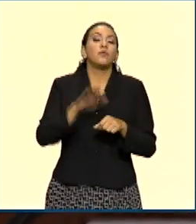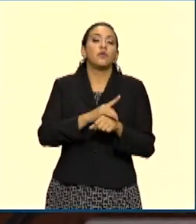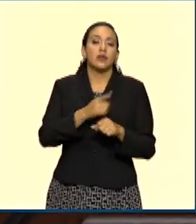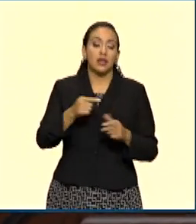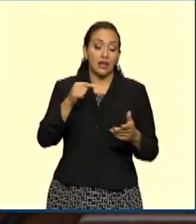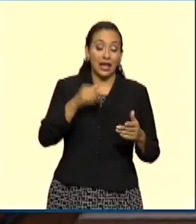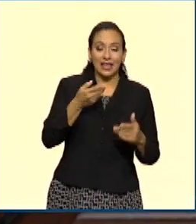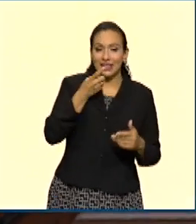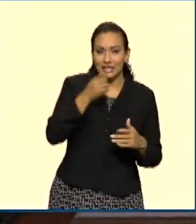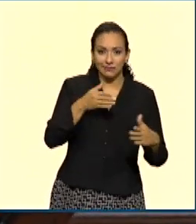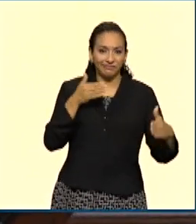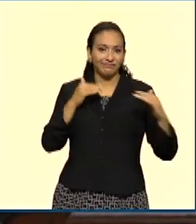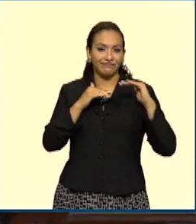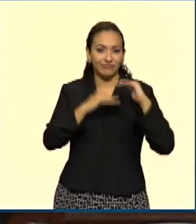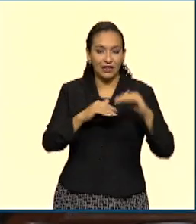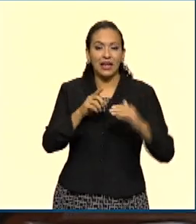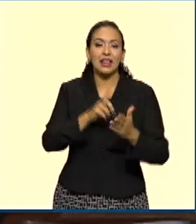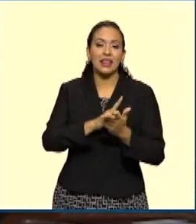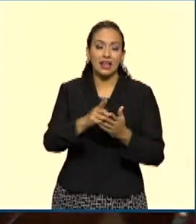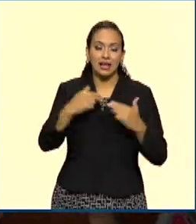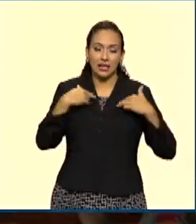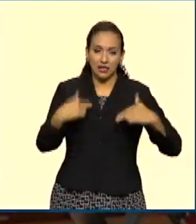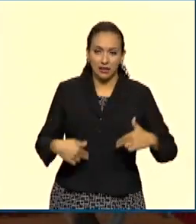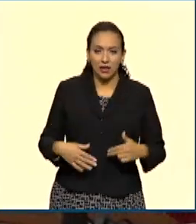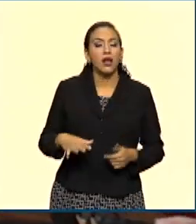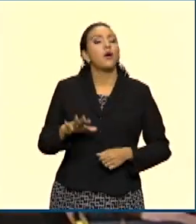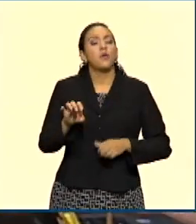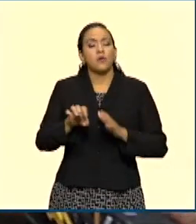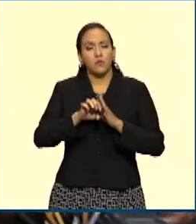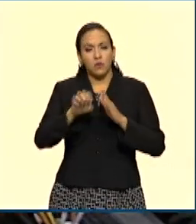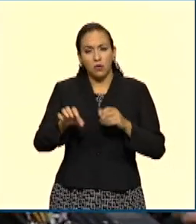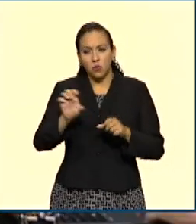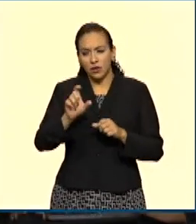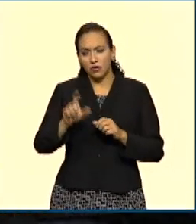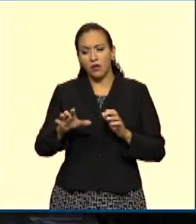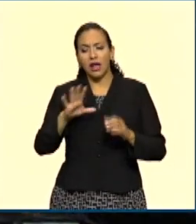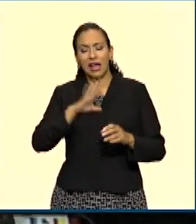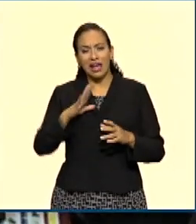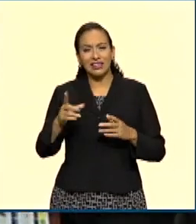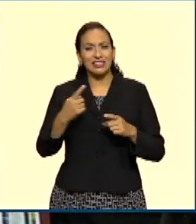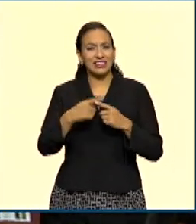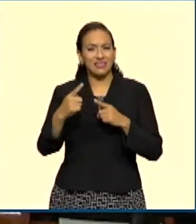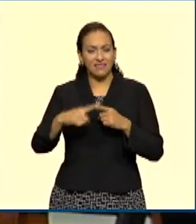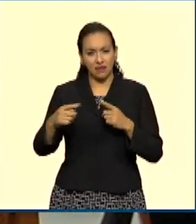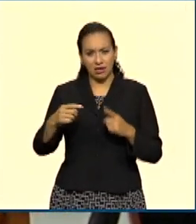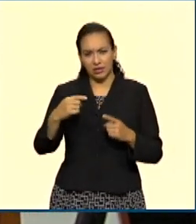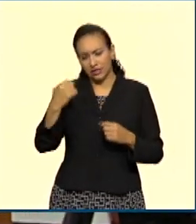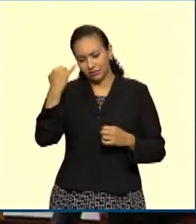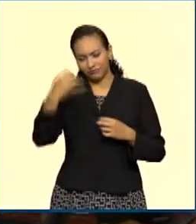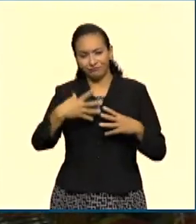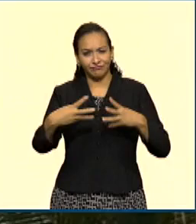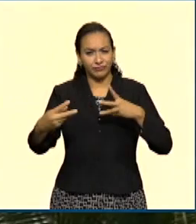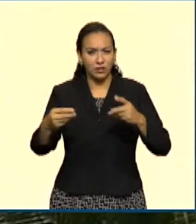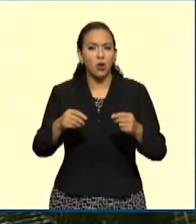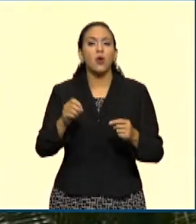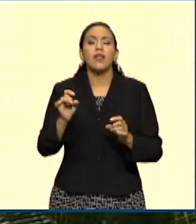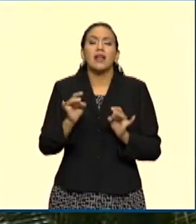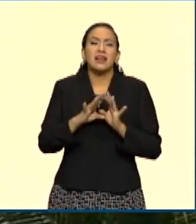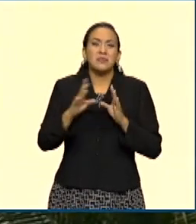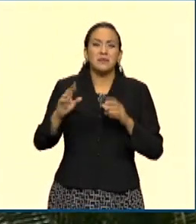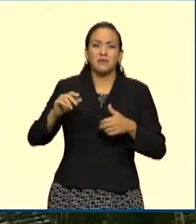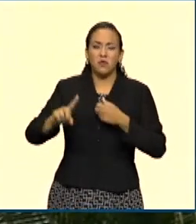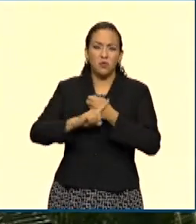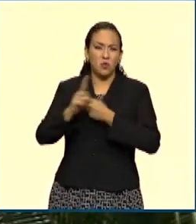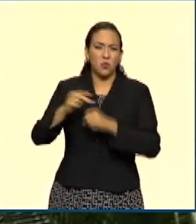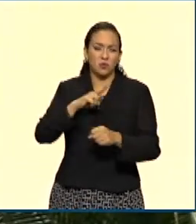fuera la restricción de derechos humanos, las acciones de combate o epidemias a acciones precisamente de auxilio en casos de desastre, así